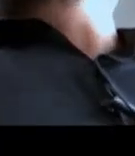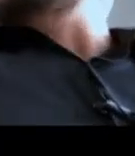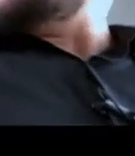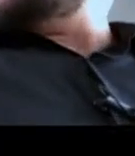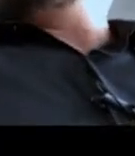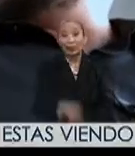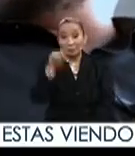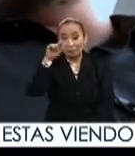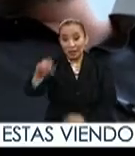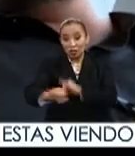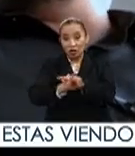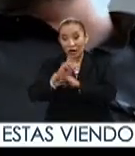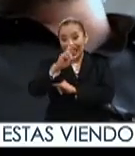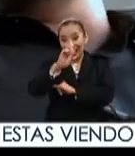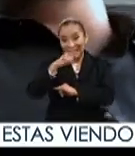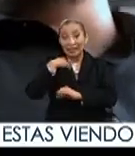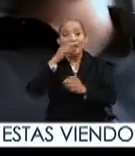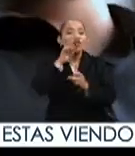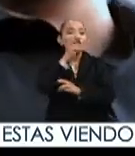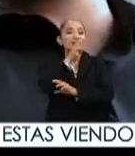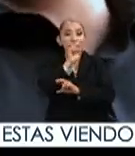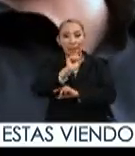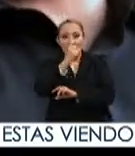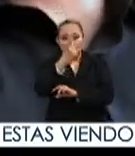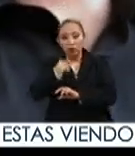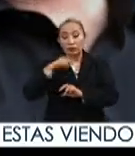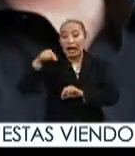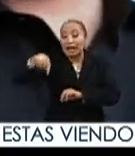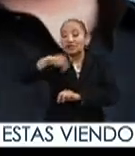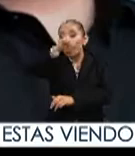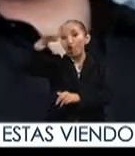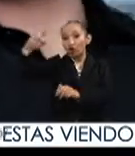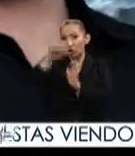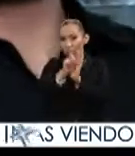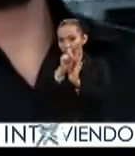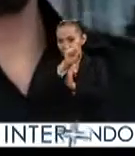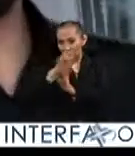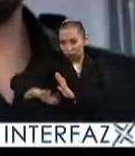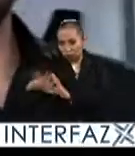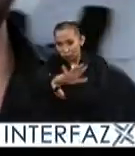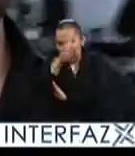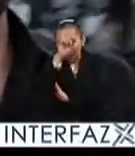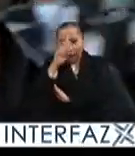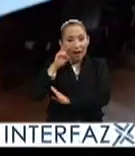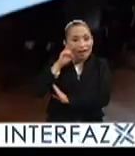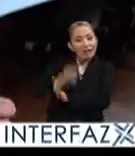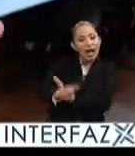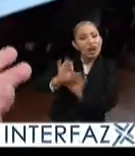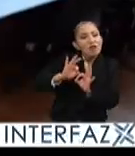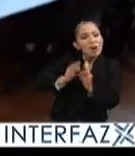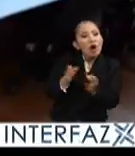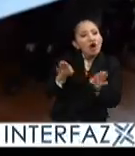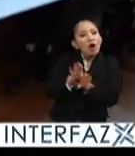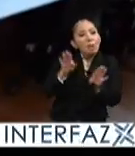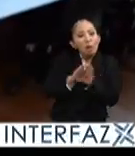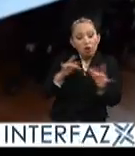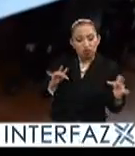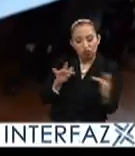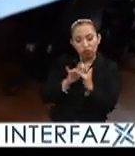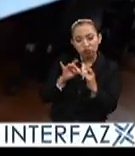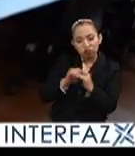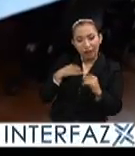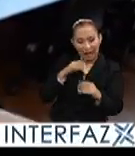Y de esas redes sociales de Noticias 22 venimos a este otro departamento para que vean la forma en la que se enlazan